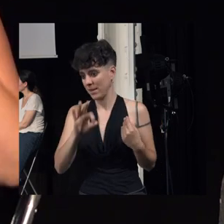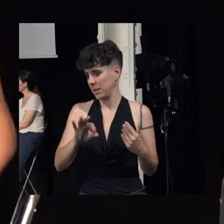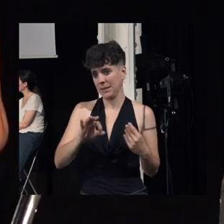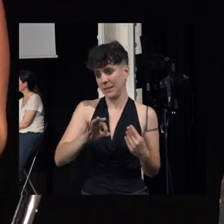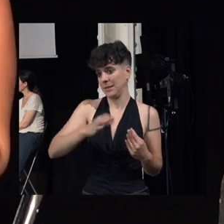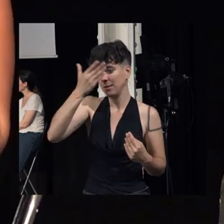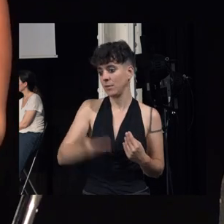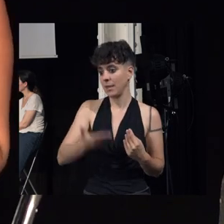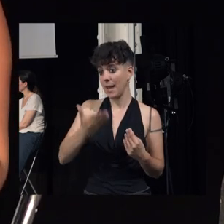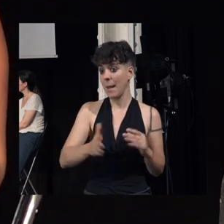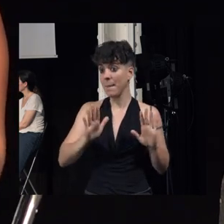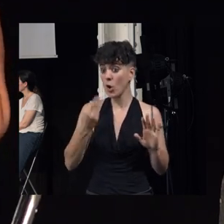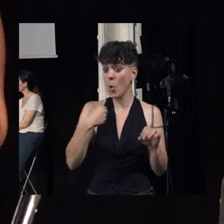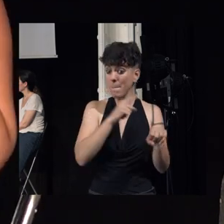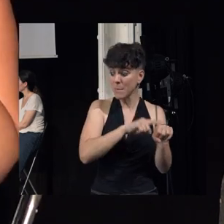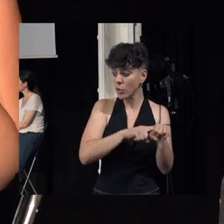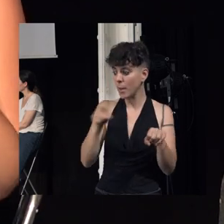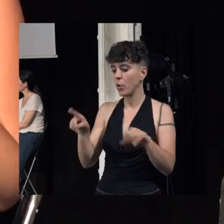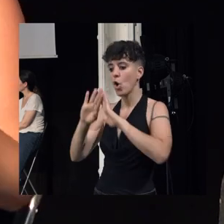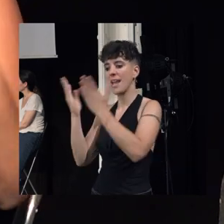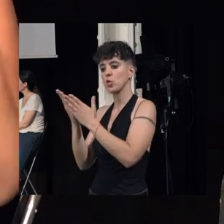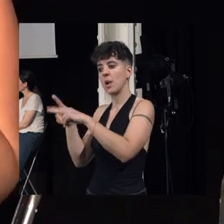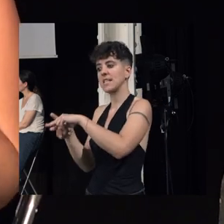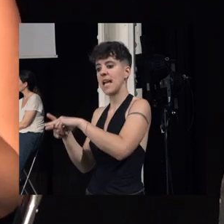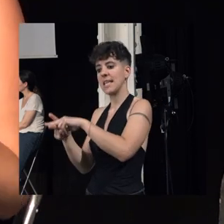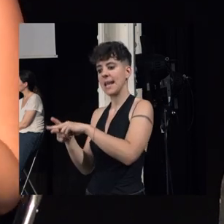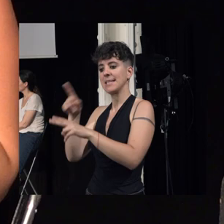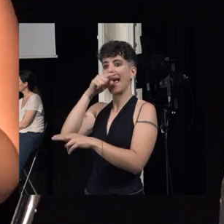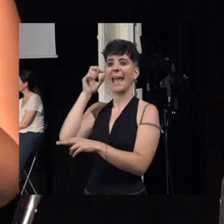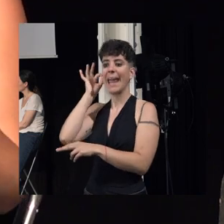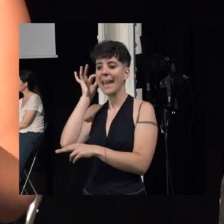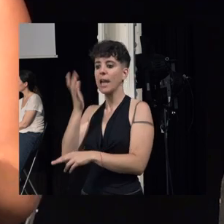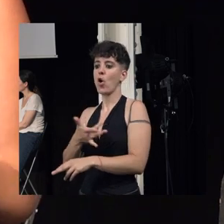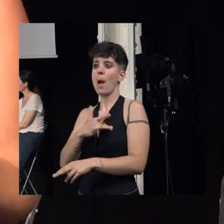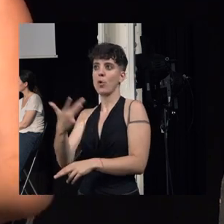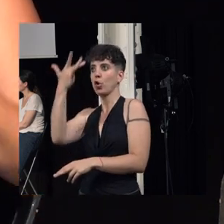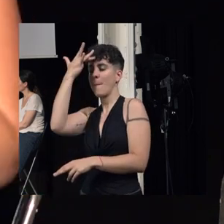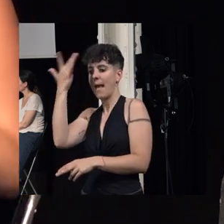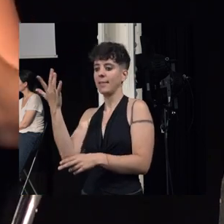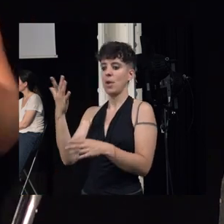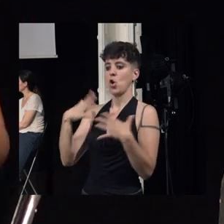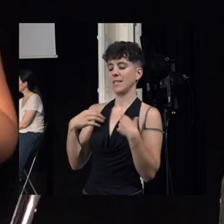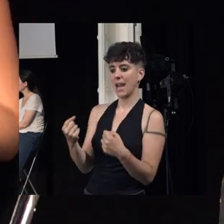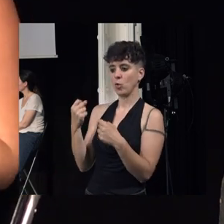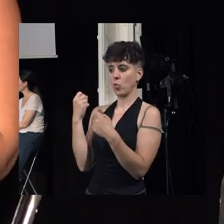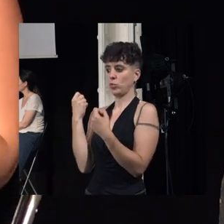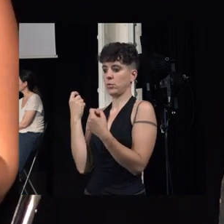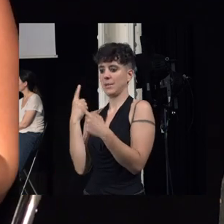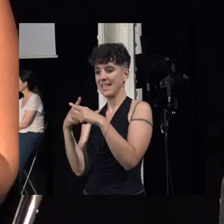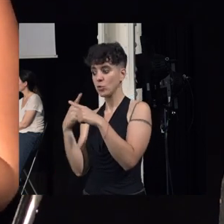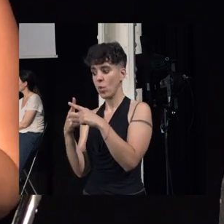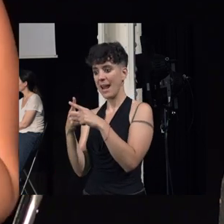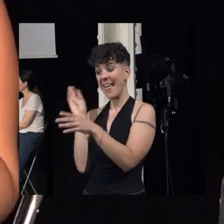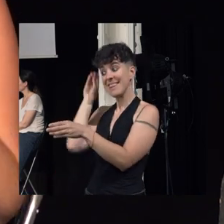incompatible con que si estoy haciendo talleres en las escuelas sobre género, amor romántico y salud sexual y reproductiva, meterle una mirada de la